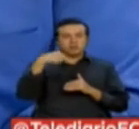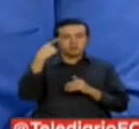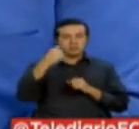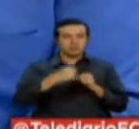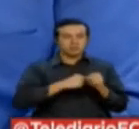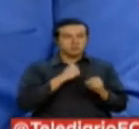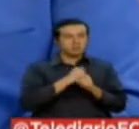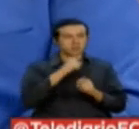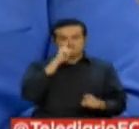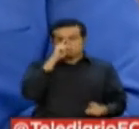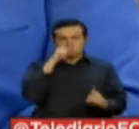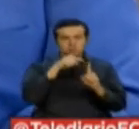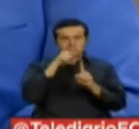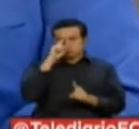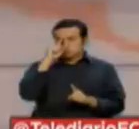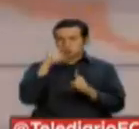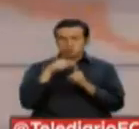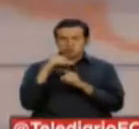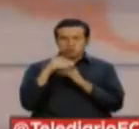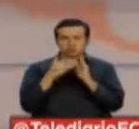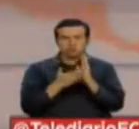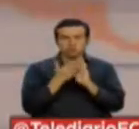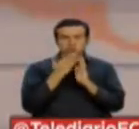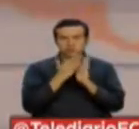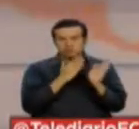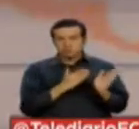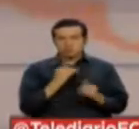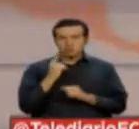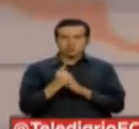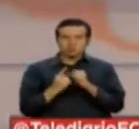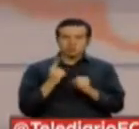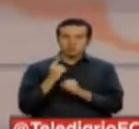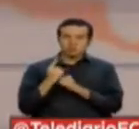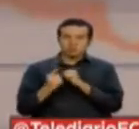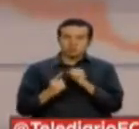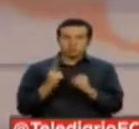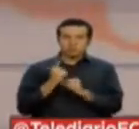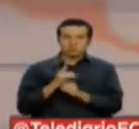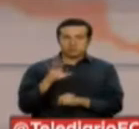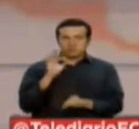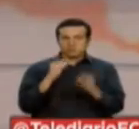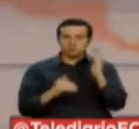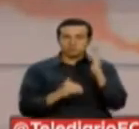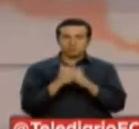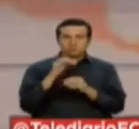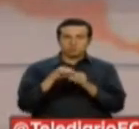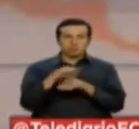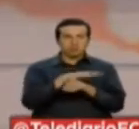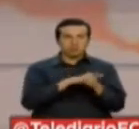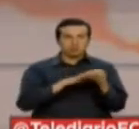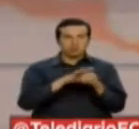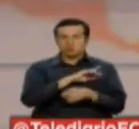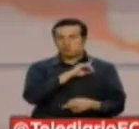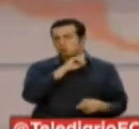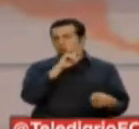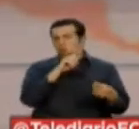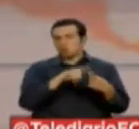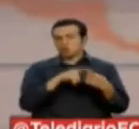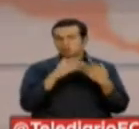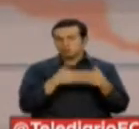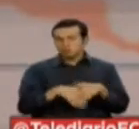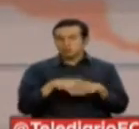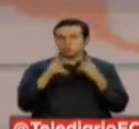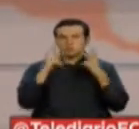Bueno, las metas que nosotros vamos a seguir aumentando cada año, seleccionando nuevos cantones hasta, digamos, por